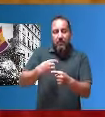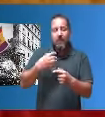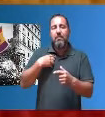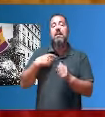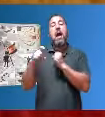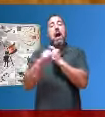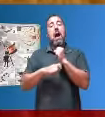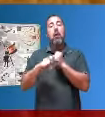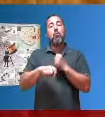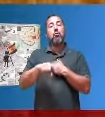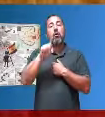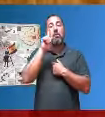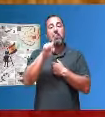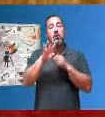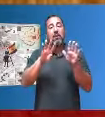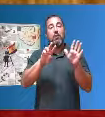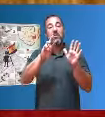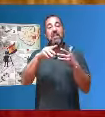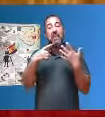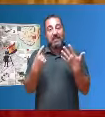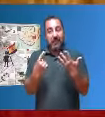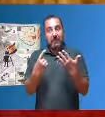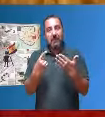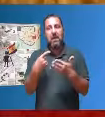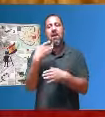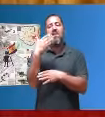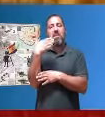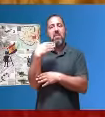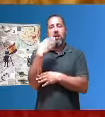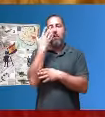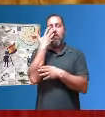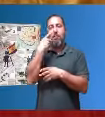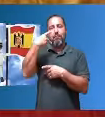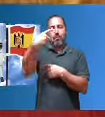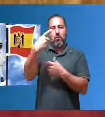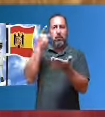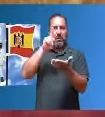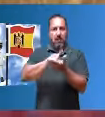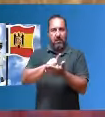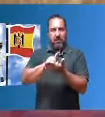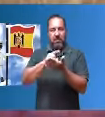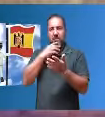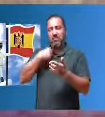manteniéndose como escudo el aprobado por la República en 1931 hasta